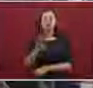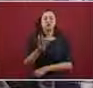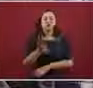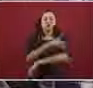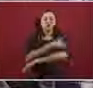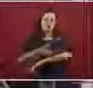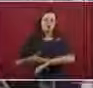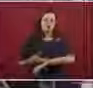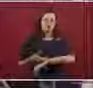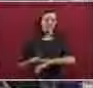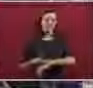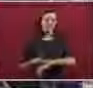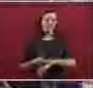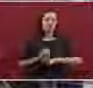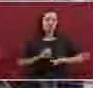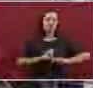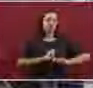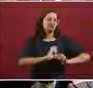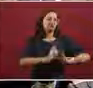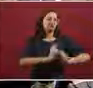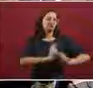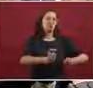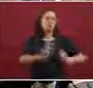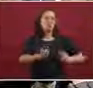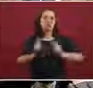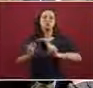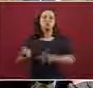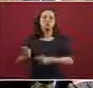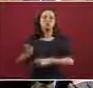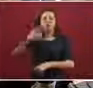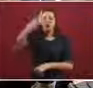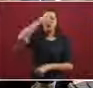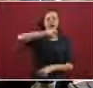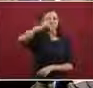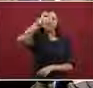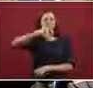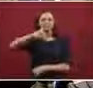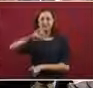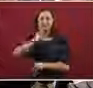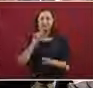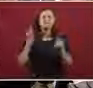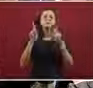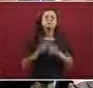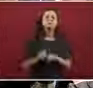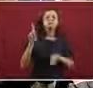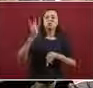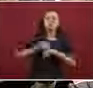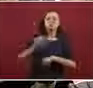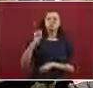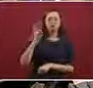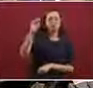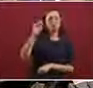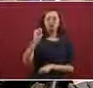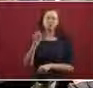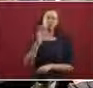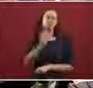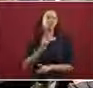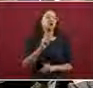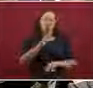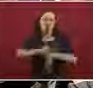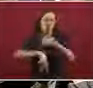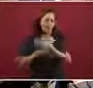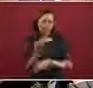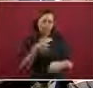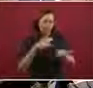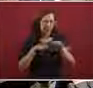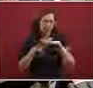familias en diferentes puestos de áreas de mando. Y además tienen permisos sindicales. Esos permisos sindicales y